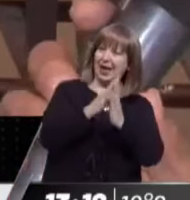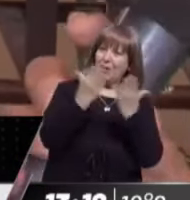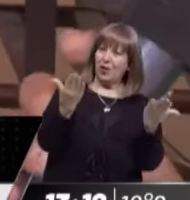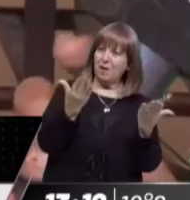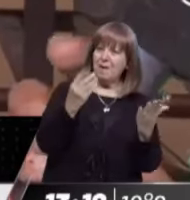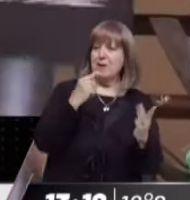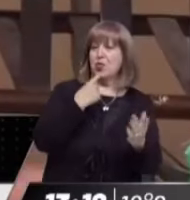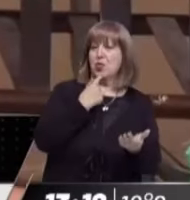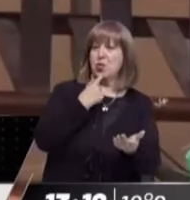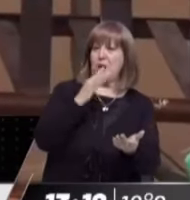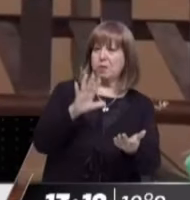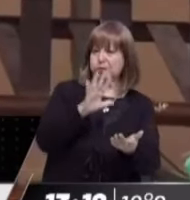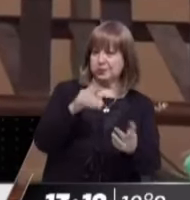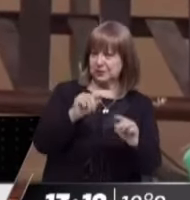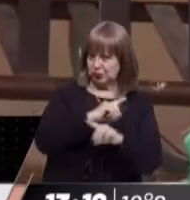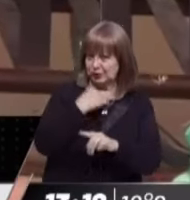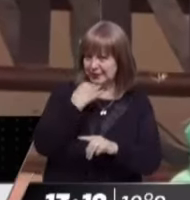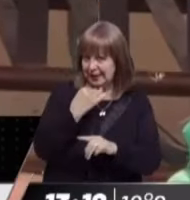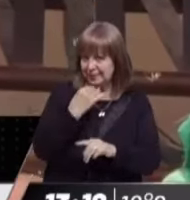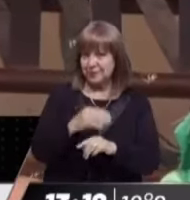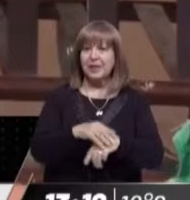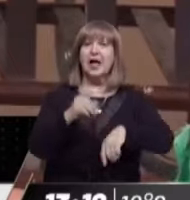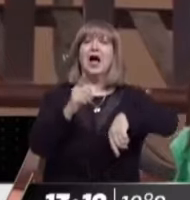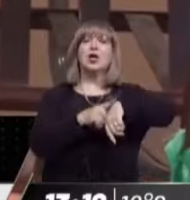¿Y en qué momento del día lees?